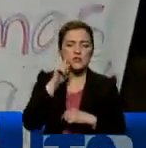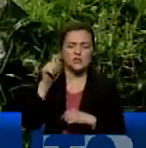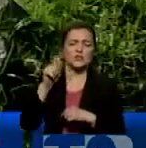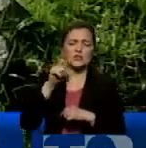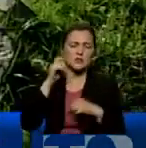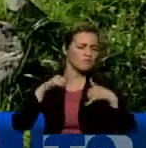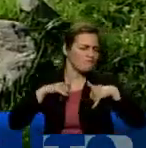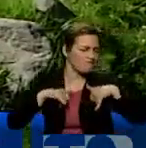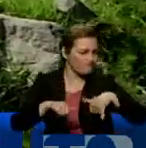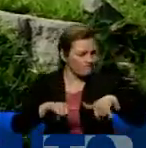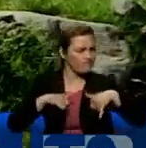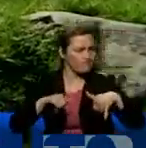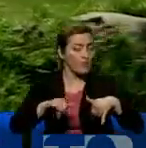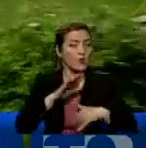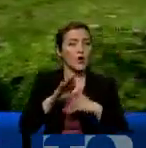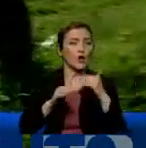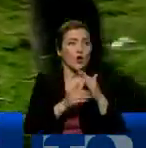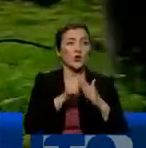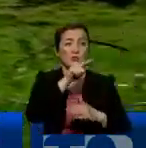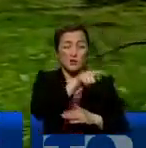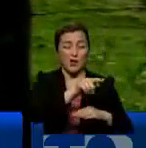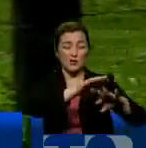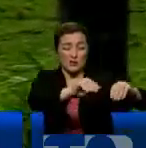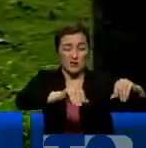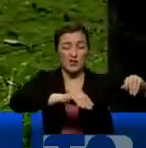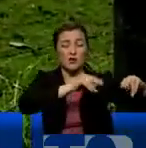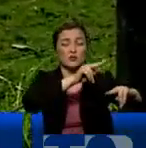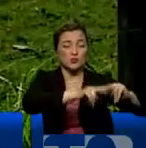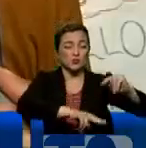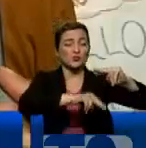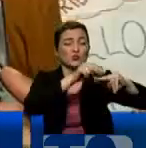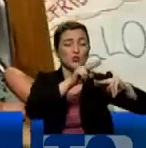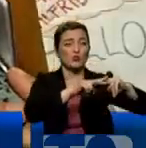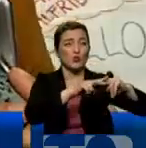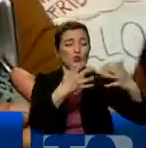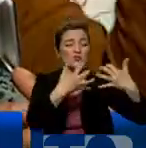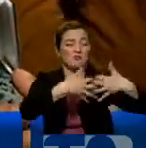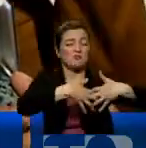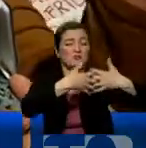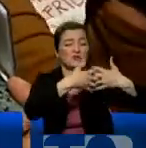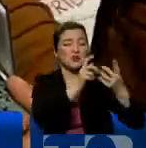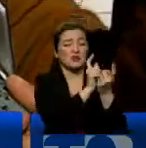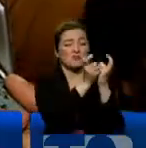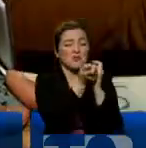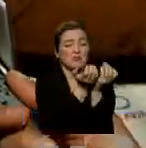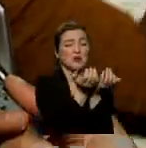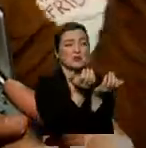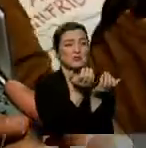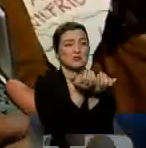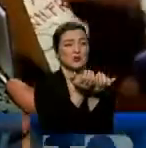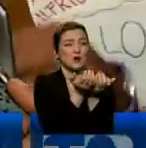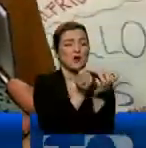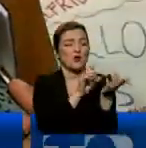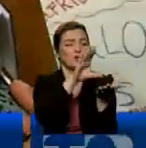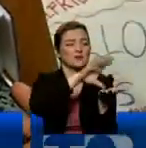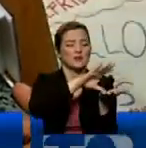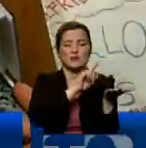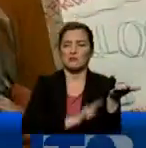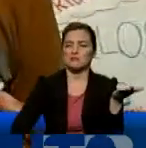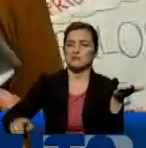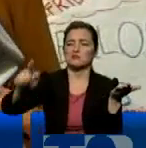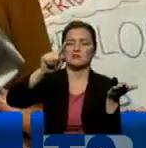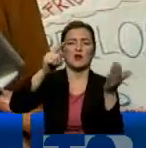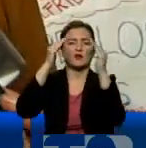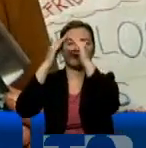que ellos se oponen a la construcción de una planta transformadora de basura. Es una zona central y a sus alrededores hay mucha